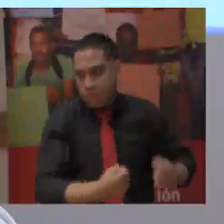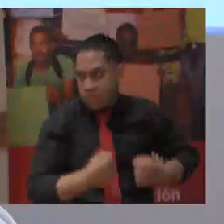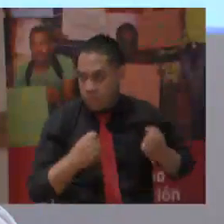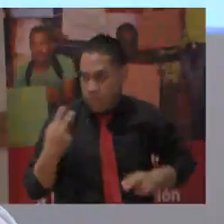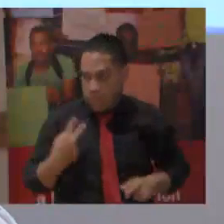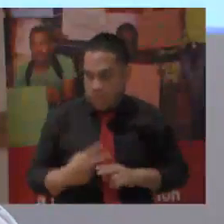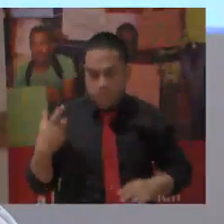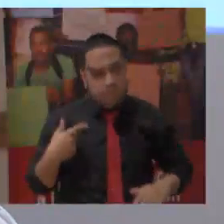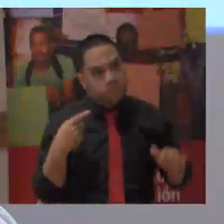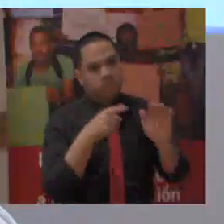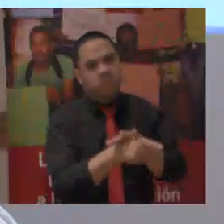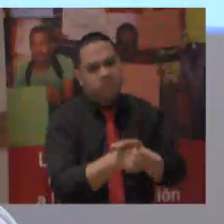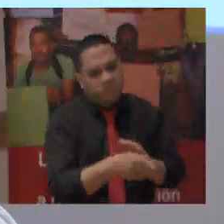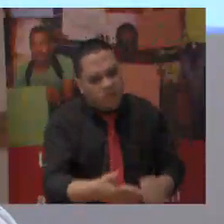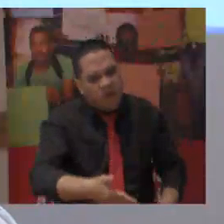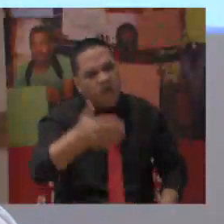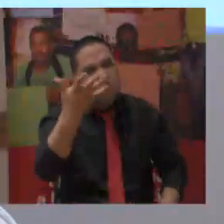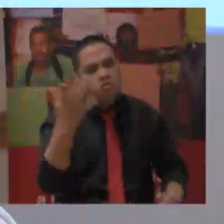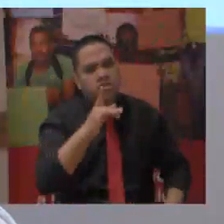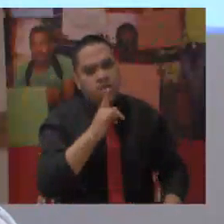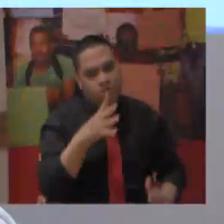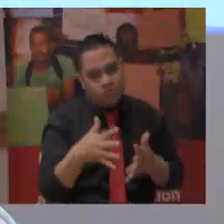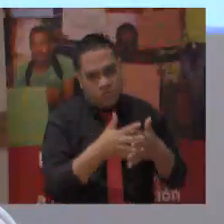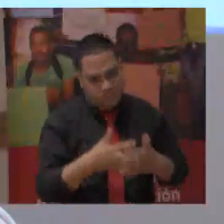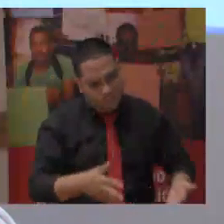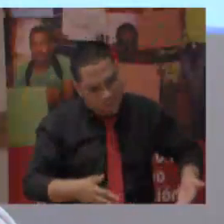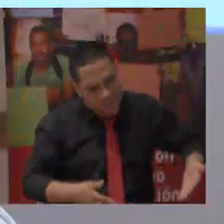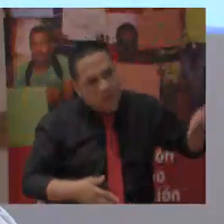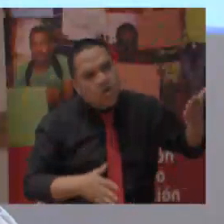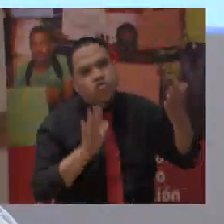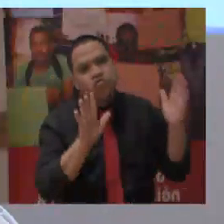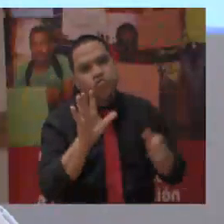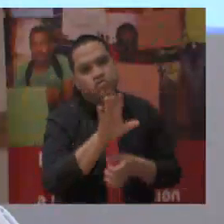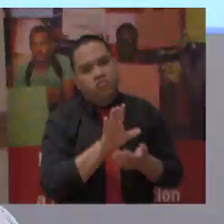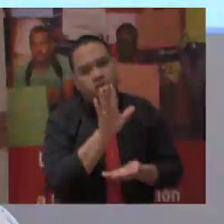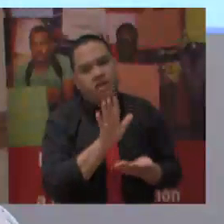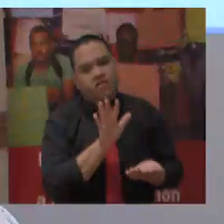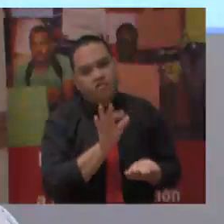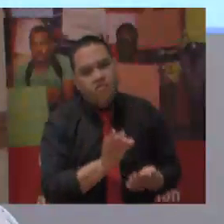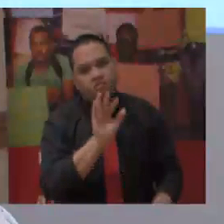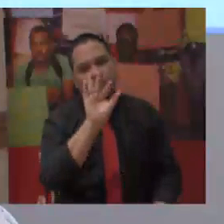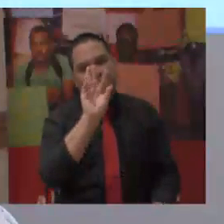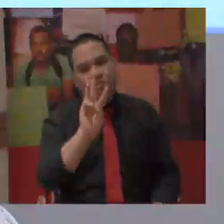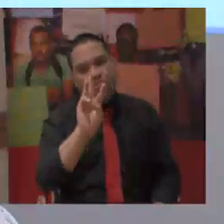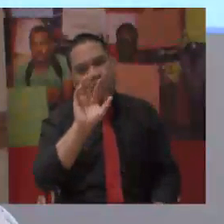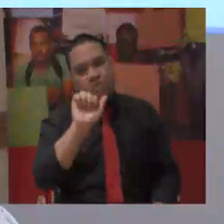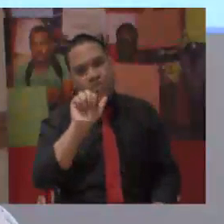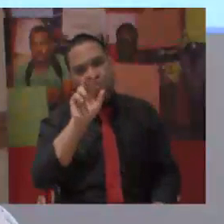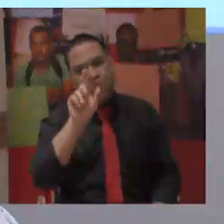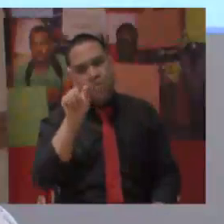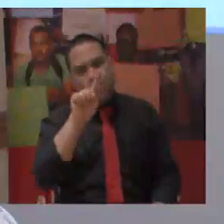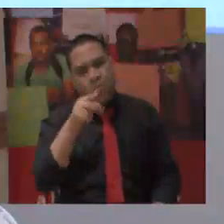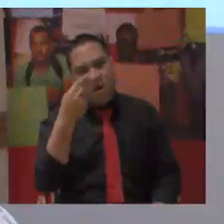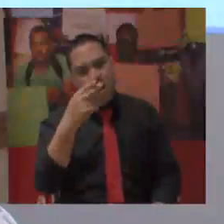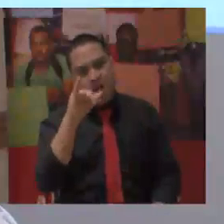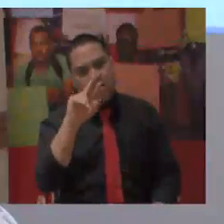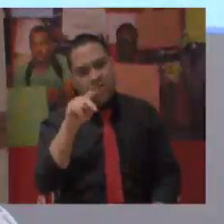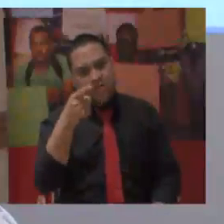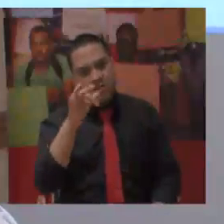creciendo, yo crecí en Estados Unidos, yo crecí en la ciudad de Washington, y cuando yo estaba creciendo, me acuerdo